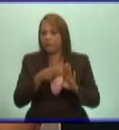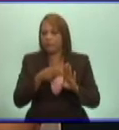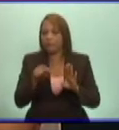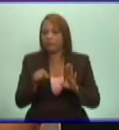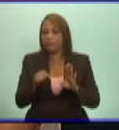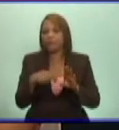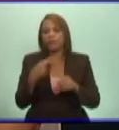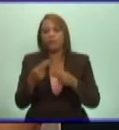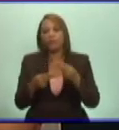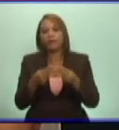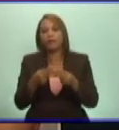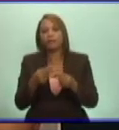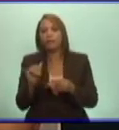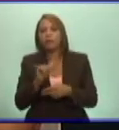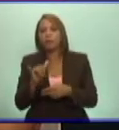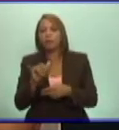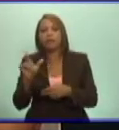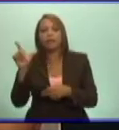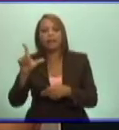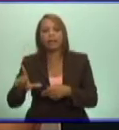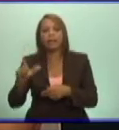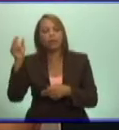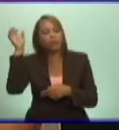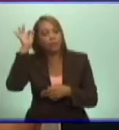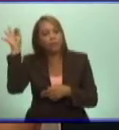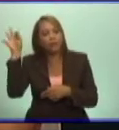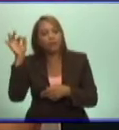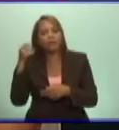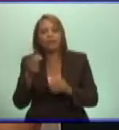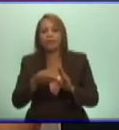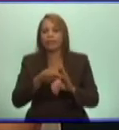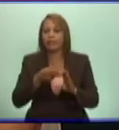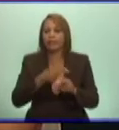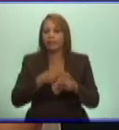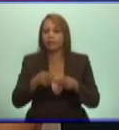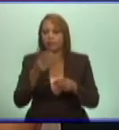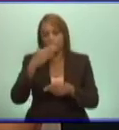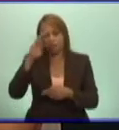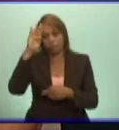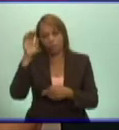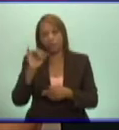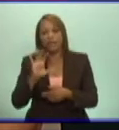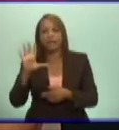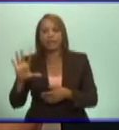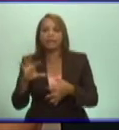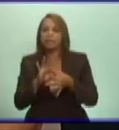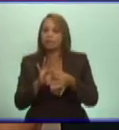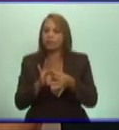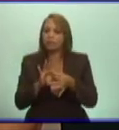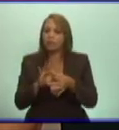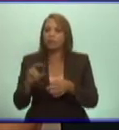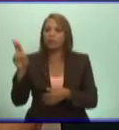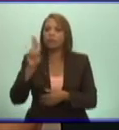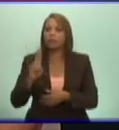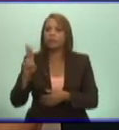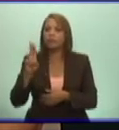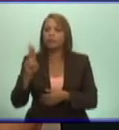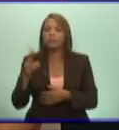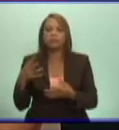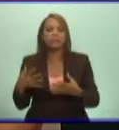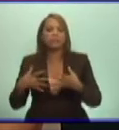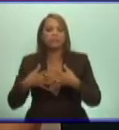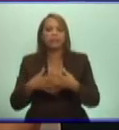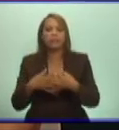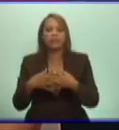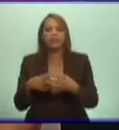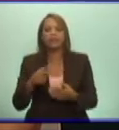las asignaturas de Lengua Española e Historia de Cuba. Nos estamos refiriendo, en el caso de quinto grado, a la unidad relacionada con el valor